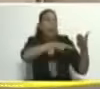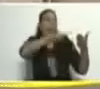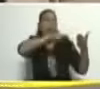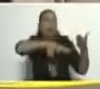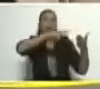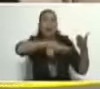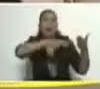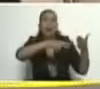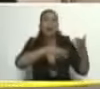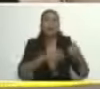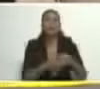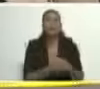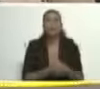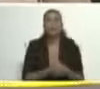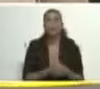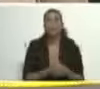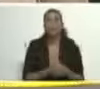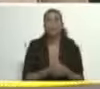there are two